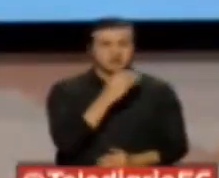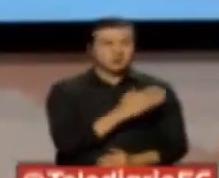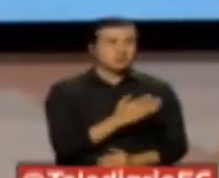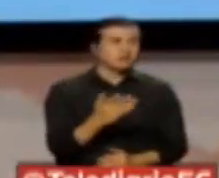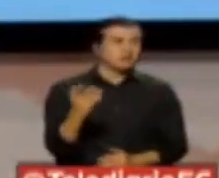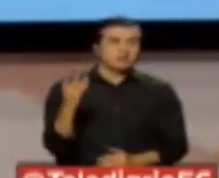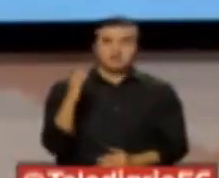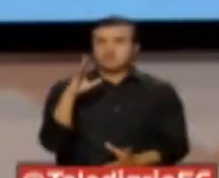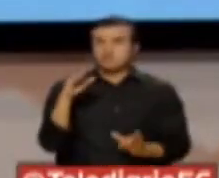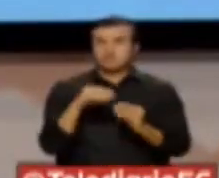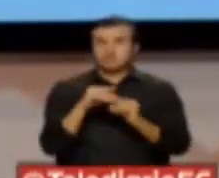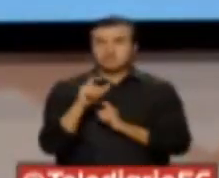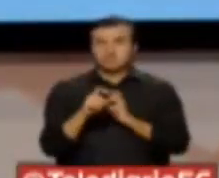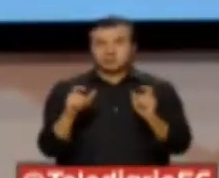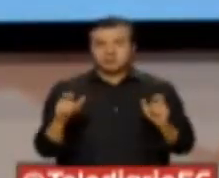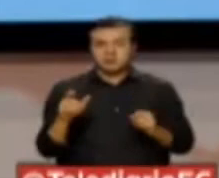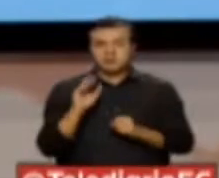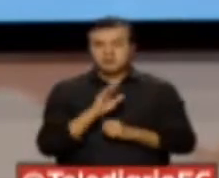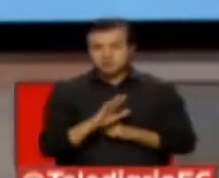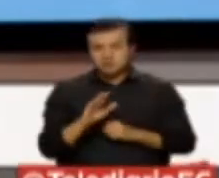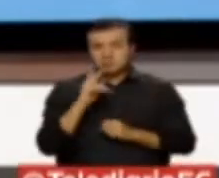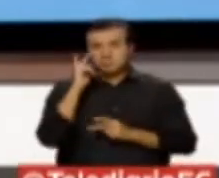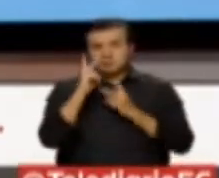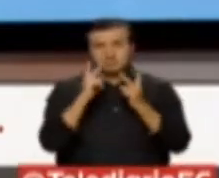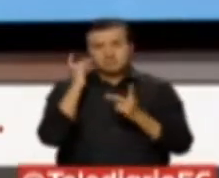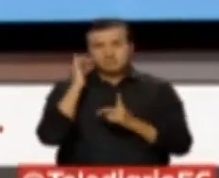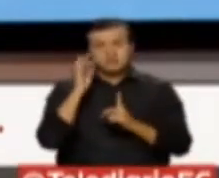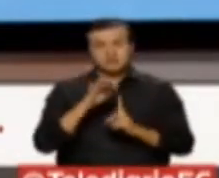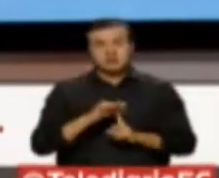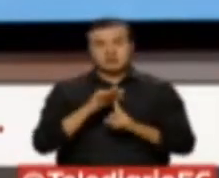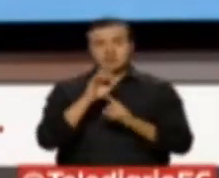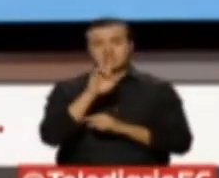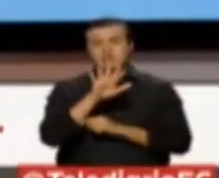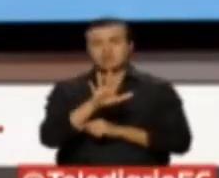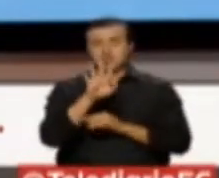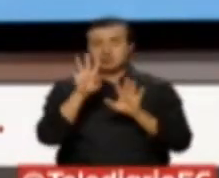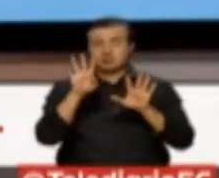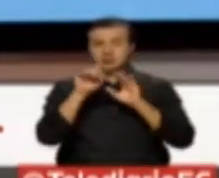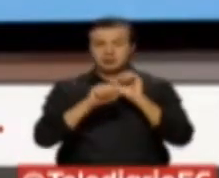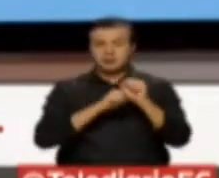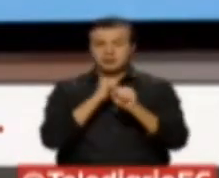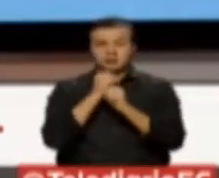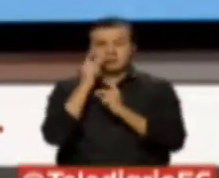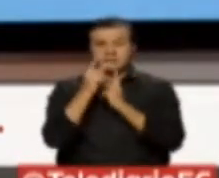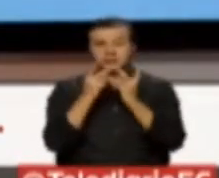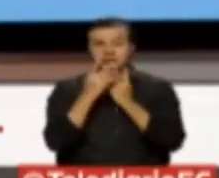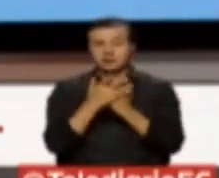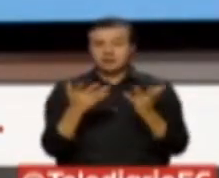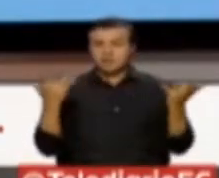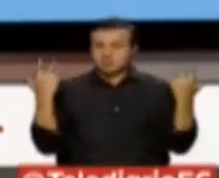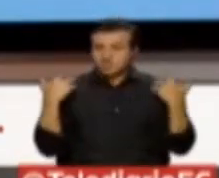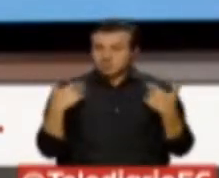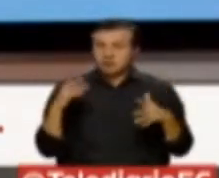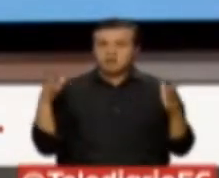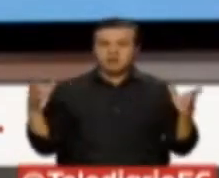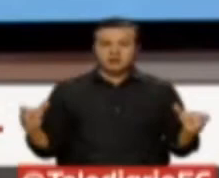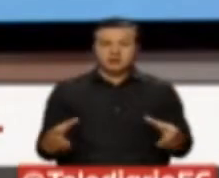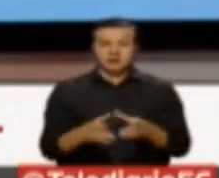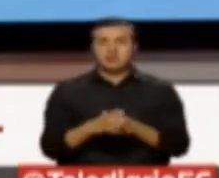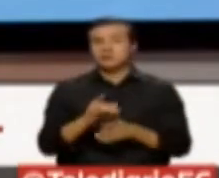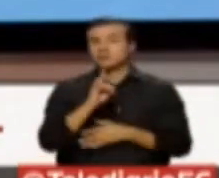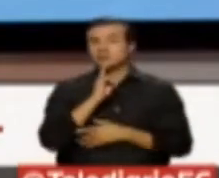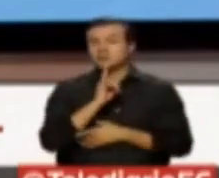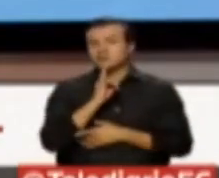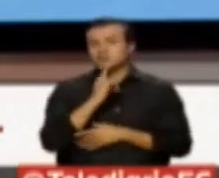buen día toda la ciudadanía una visita histórica después de 59 años nos visita oficialmente una delegación de los